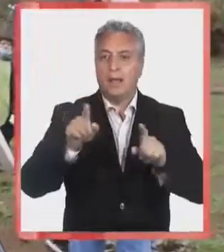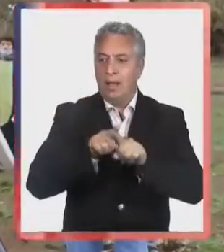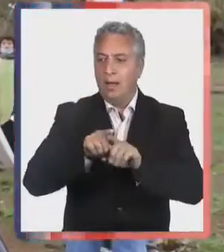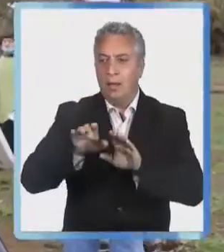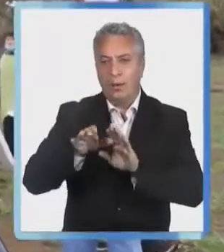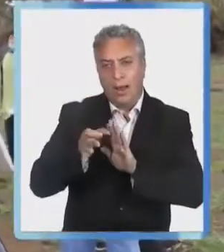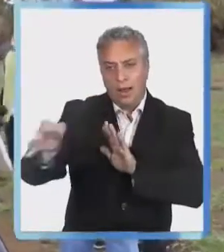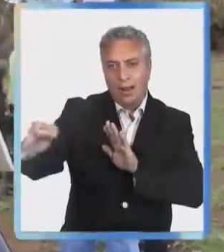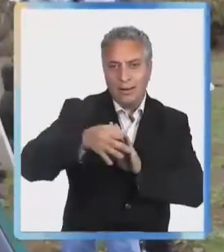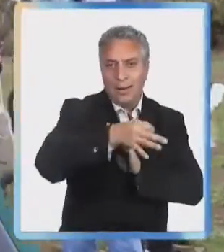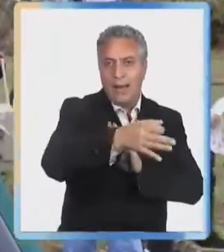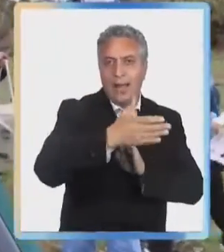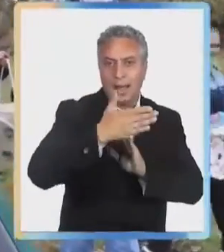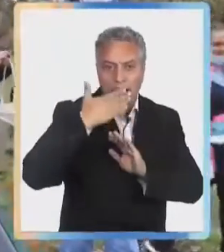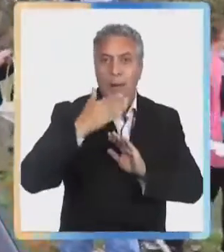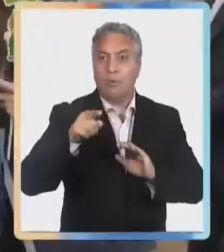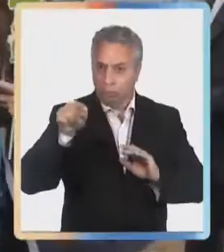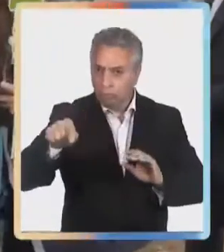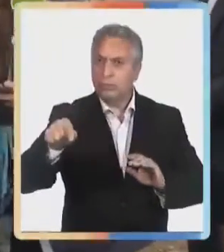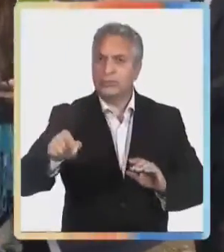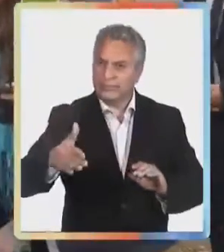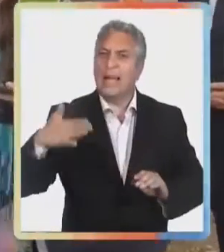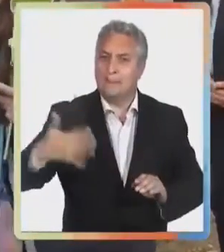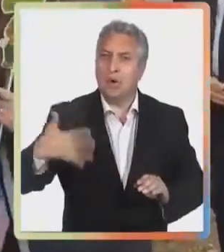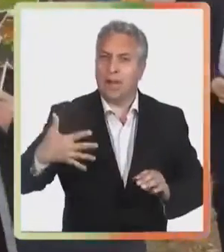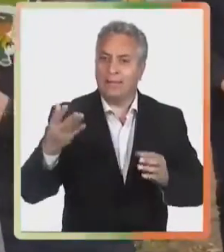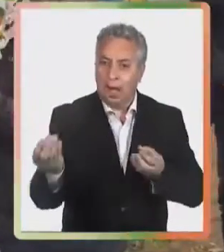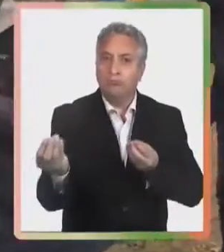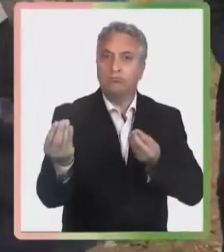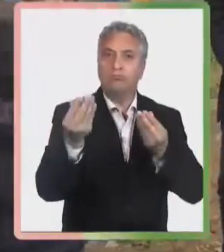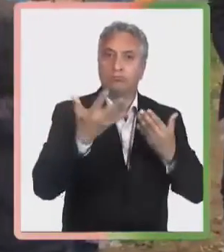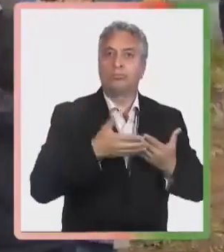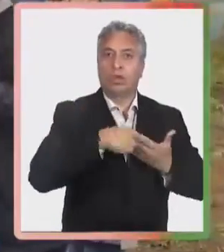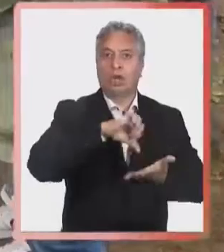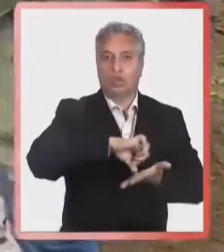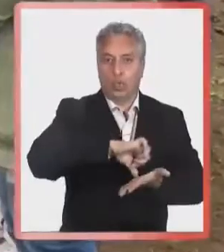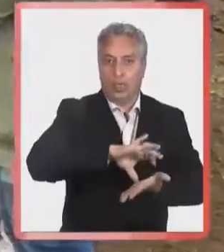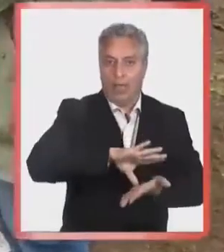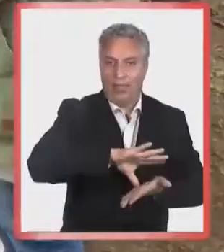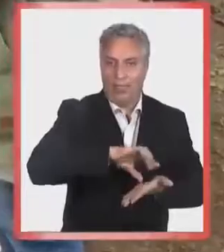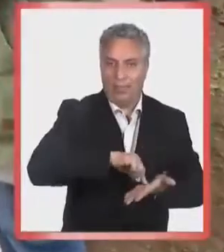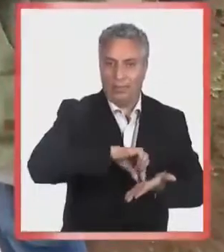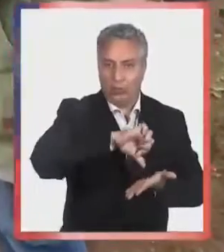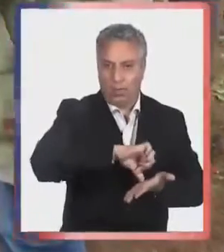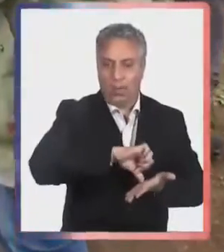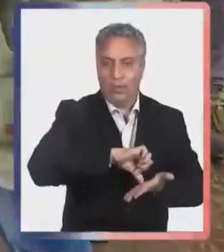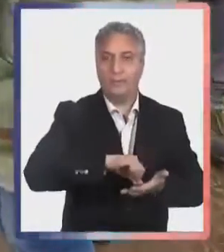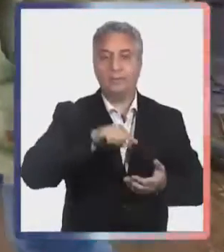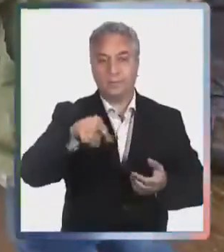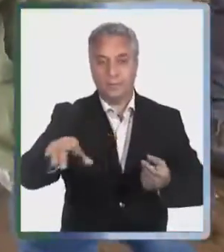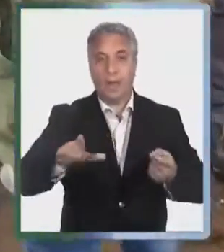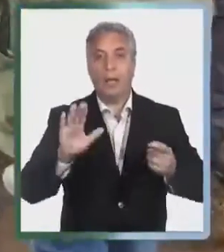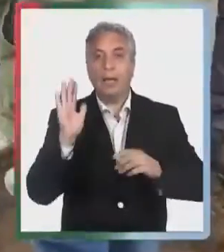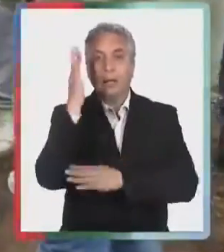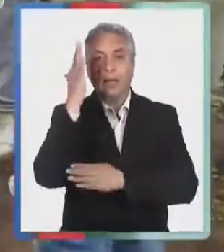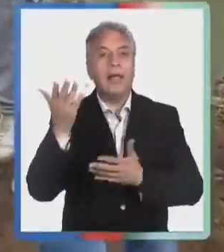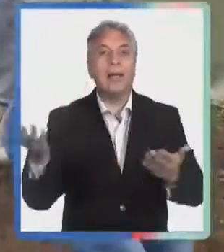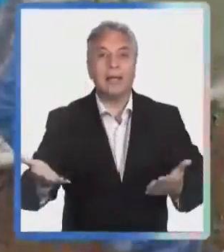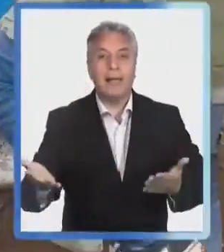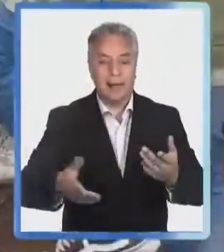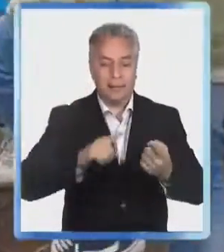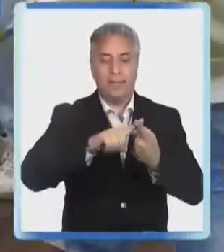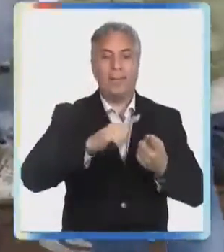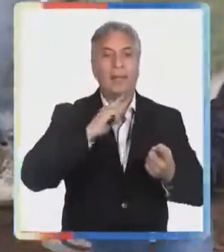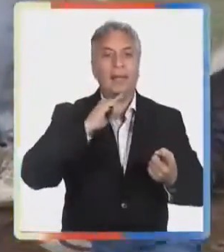rol importante también en la ciudad. Realizaron la plantación de árboles nativos de las especies quillay, peumo y